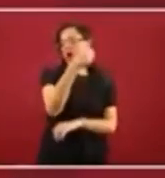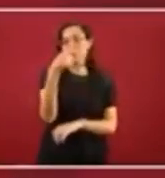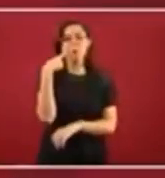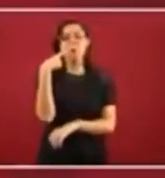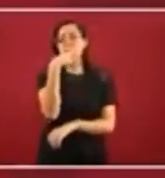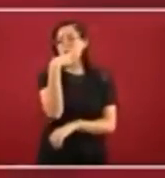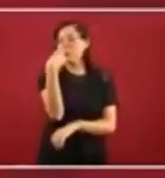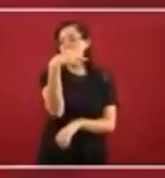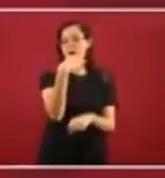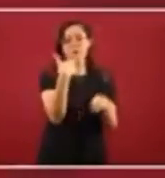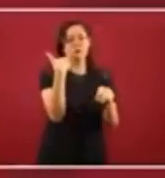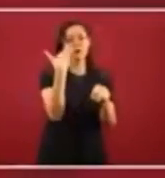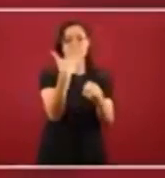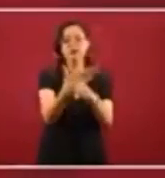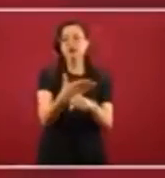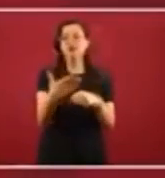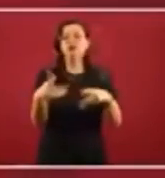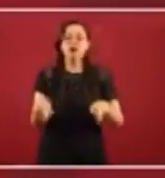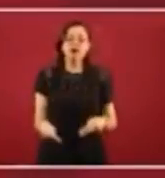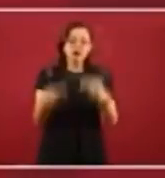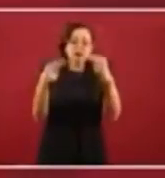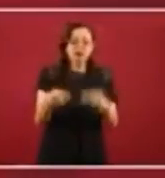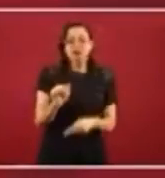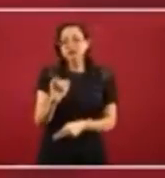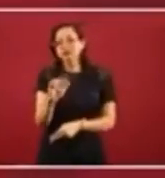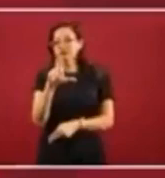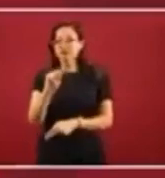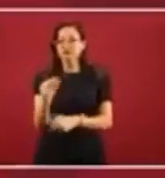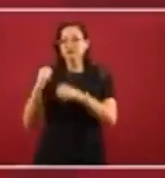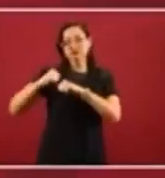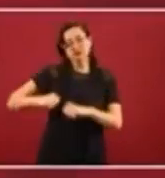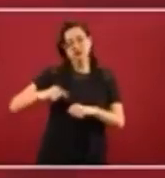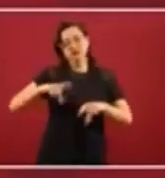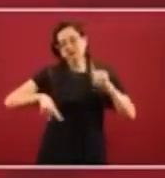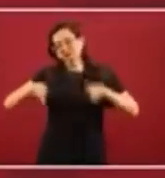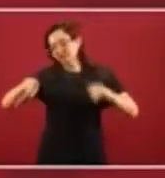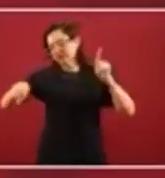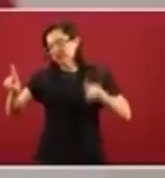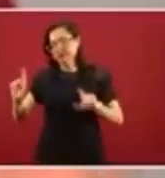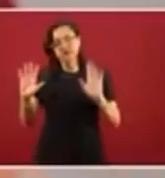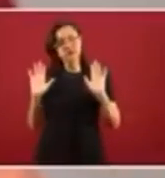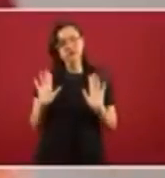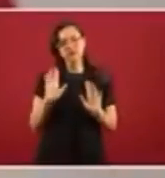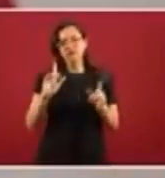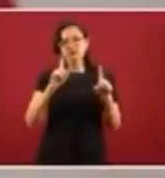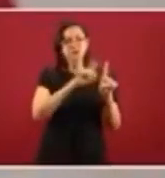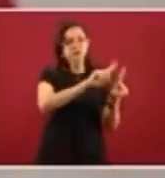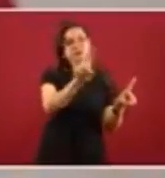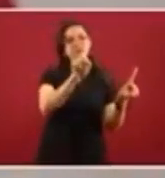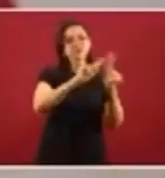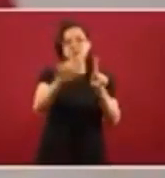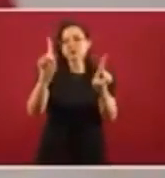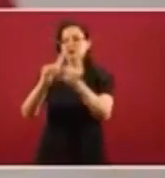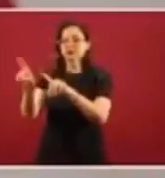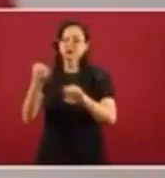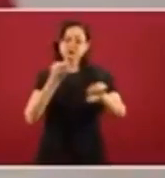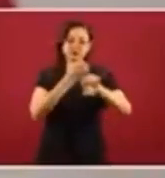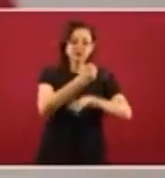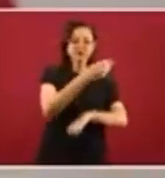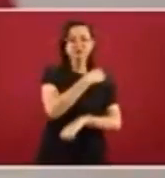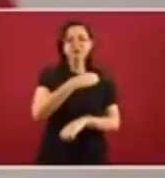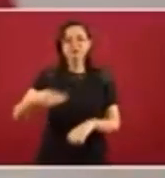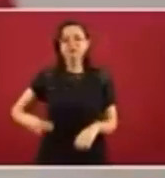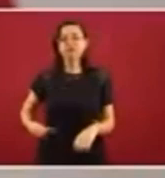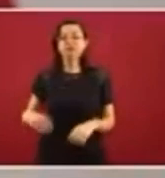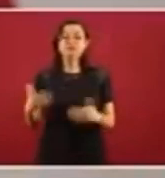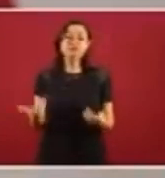responsabilidad, en el caso de los comercios, de las autoridades administrativas estatales o incluso municipales. Entonces, ¿cuál es el